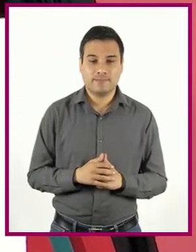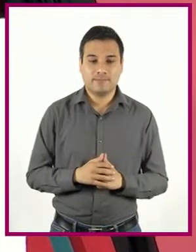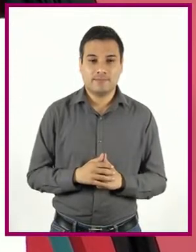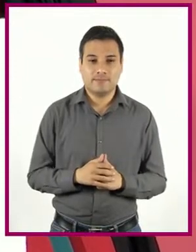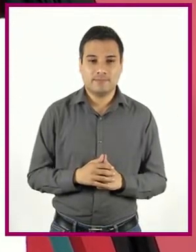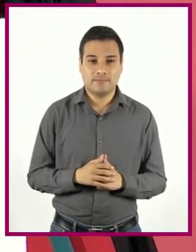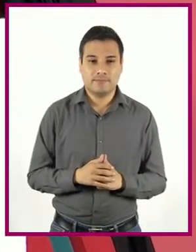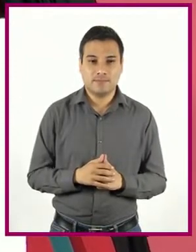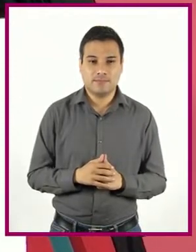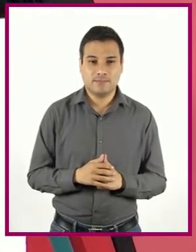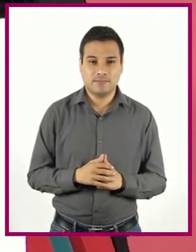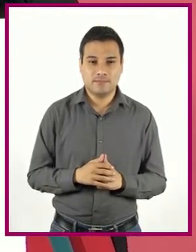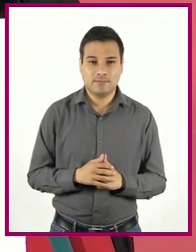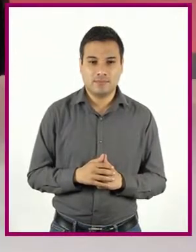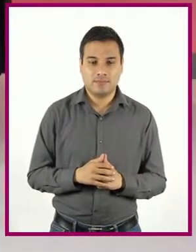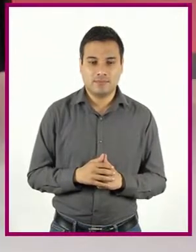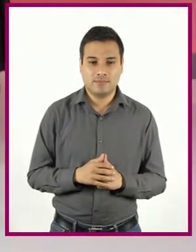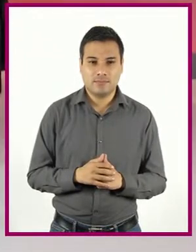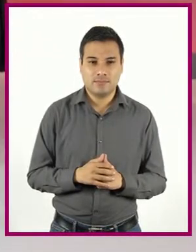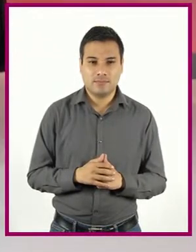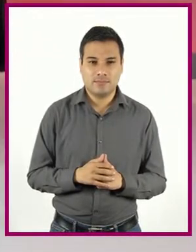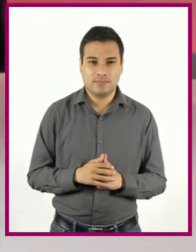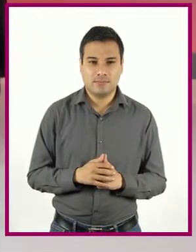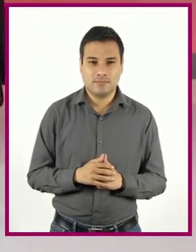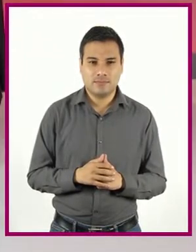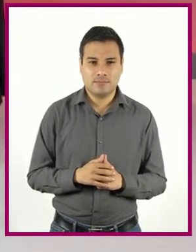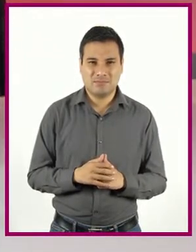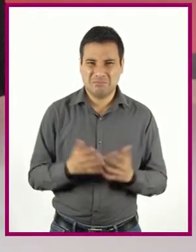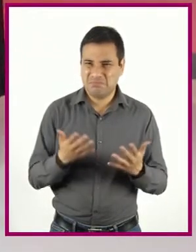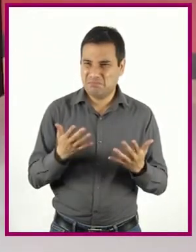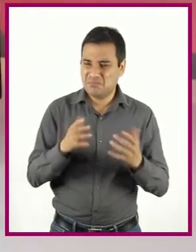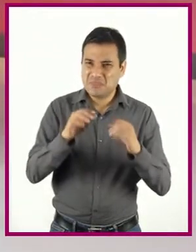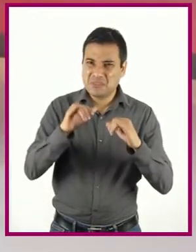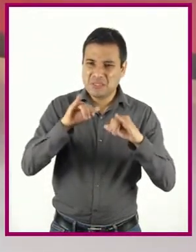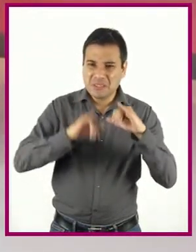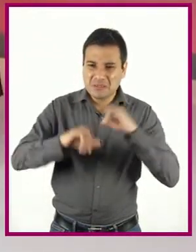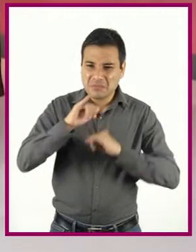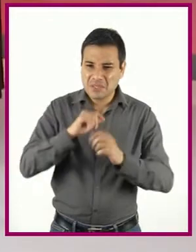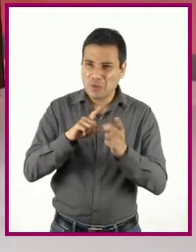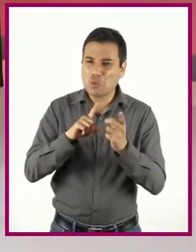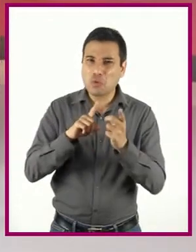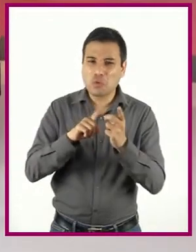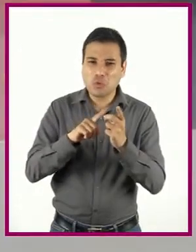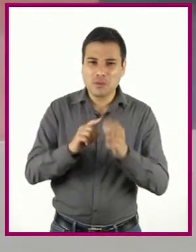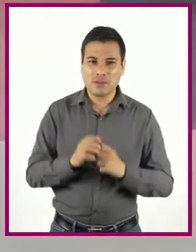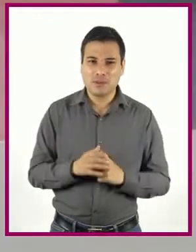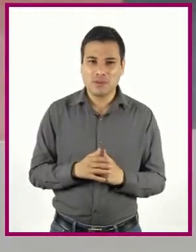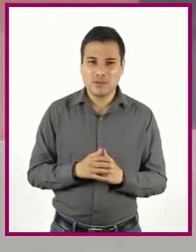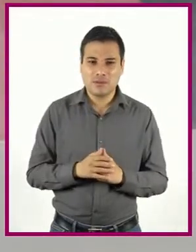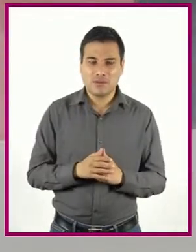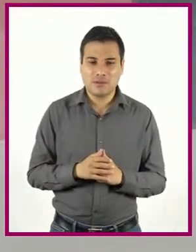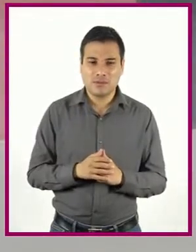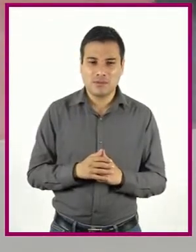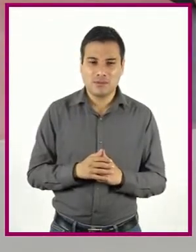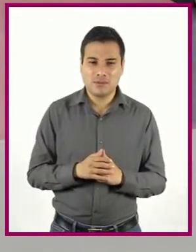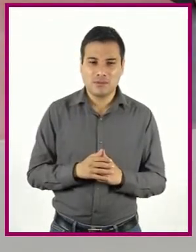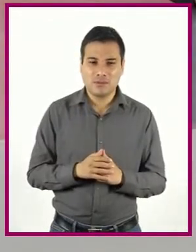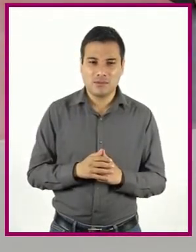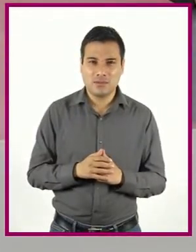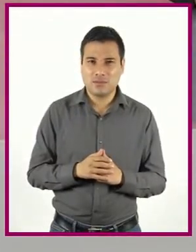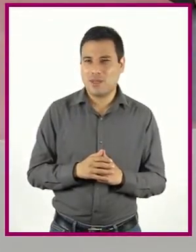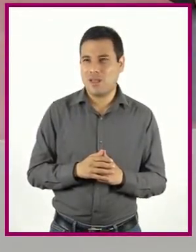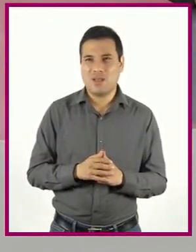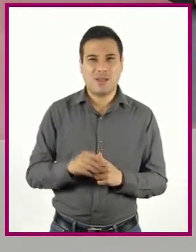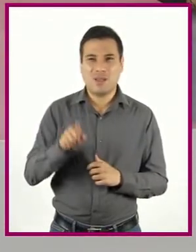pluvial. A ver. ¿Y la reacción química? ¿Eh? Ahí está. Ahí solo hubo un cambio